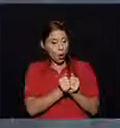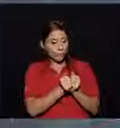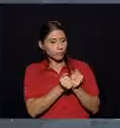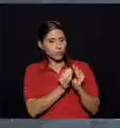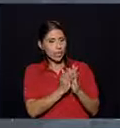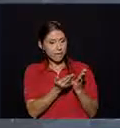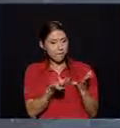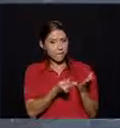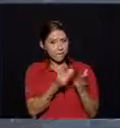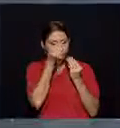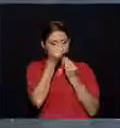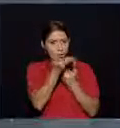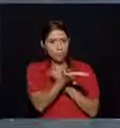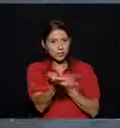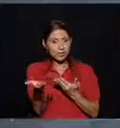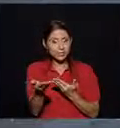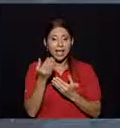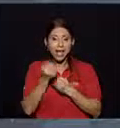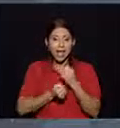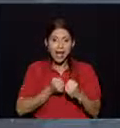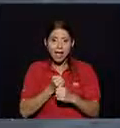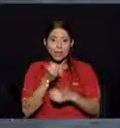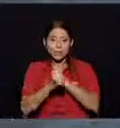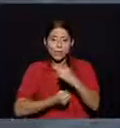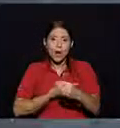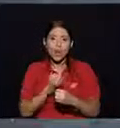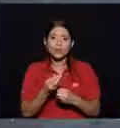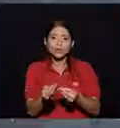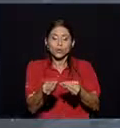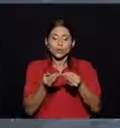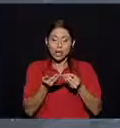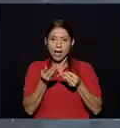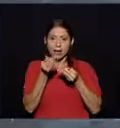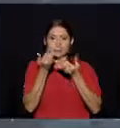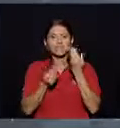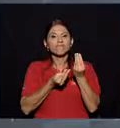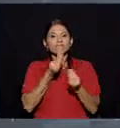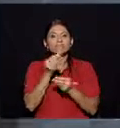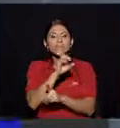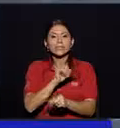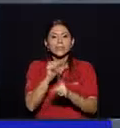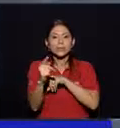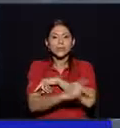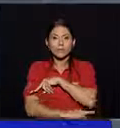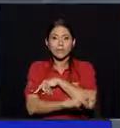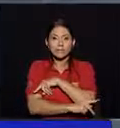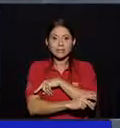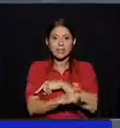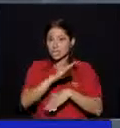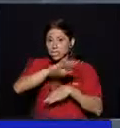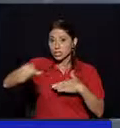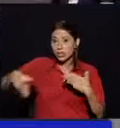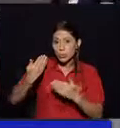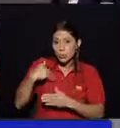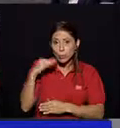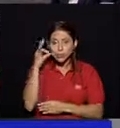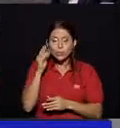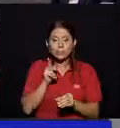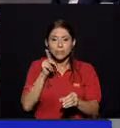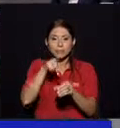informes como este, que nos da un balance importante año con año de la situación del país, y en la medida en que todos y